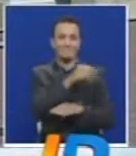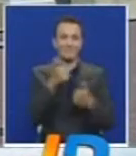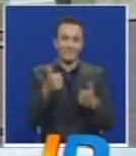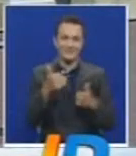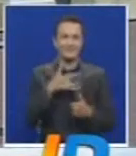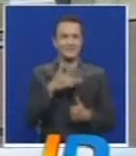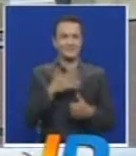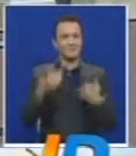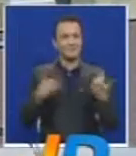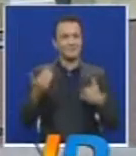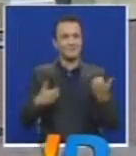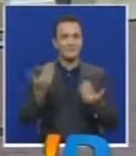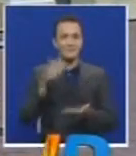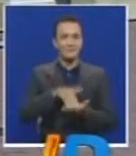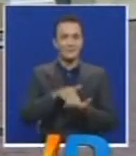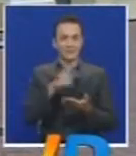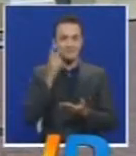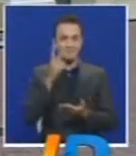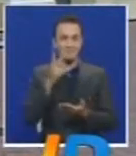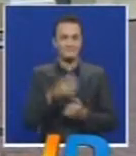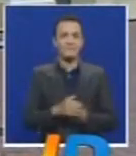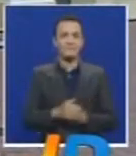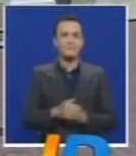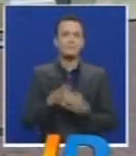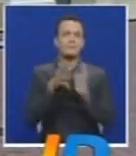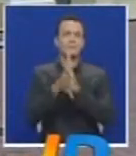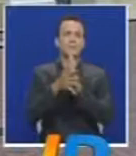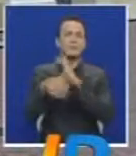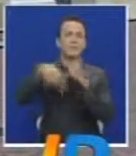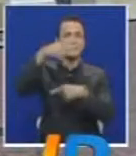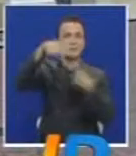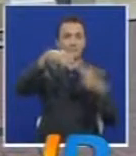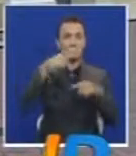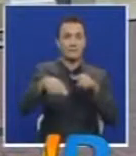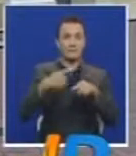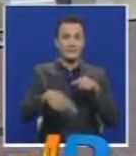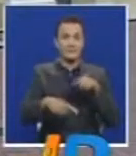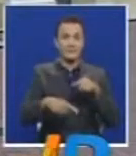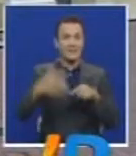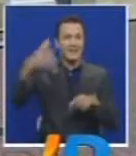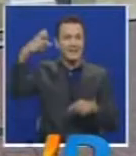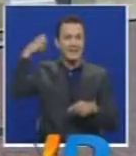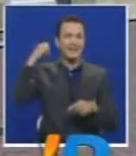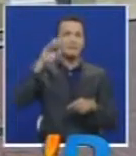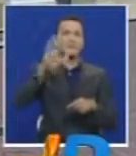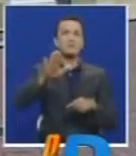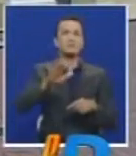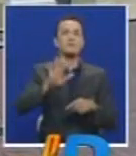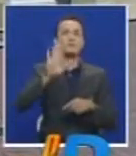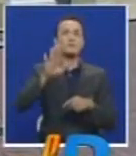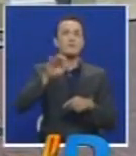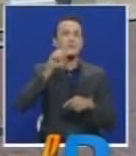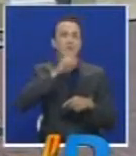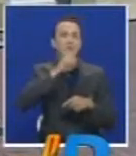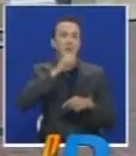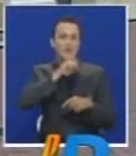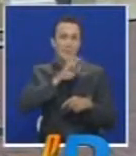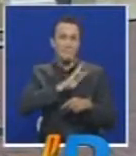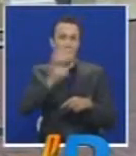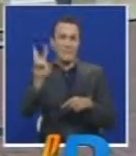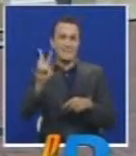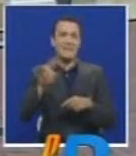de nuevo con ustedes aquí en las notas del entretenimiento. Les cuento que las antiguas bodegas de la licorera del Valle son el escenario de la